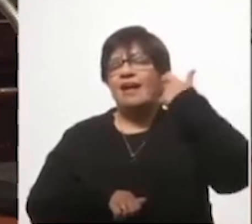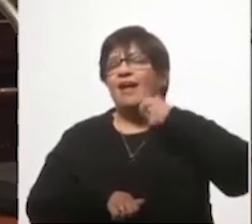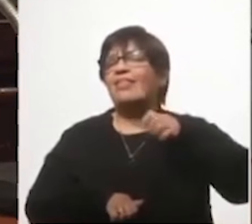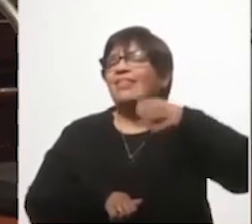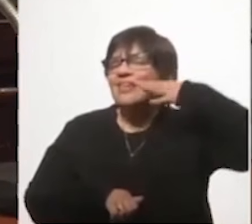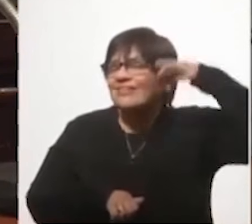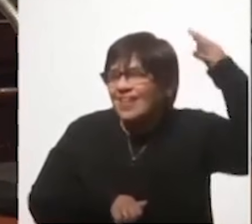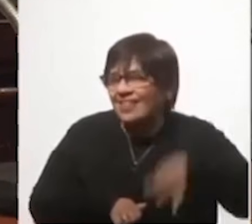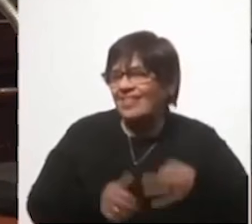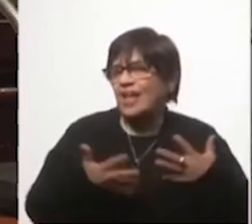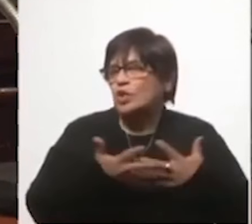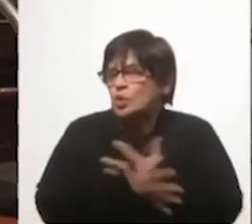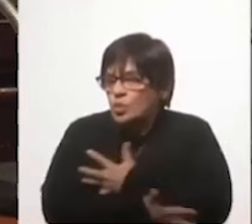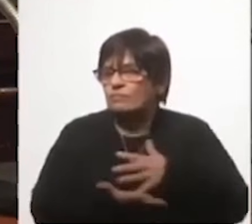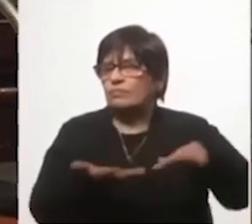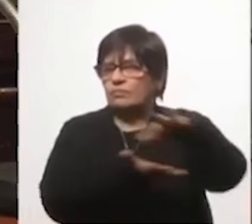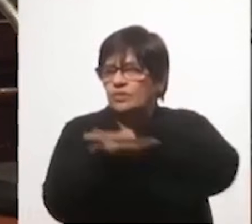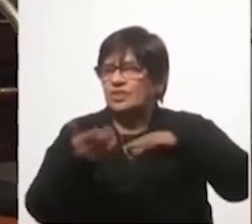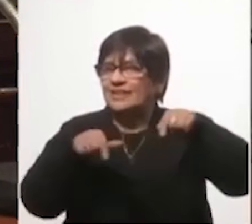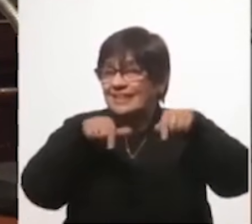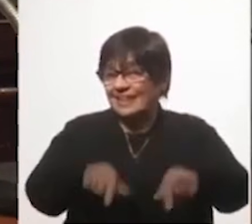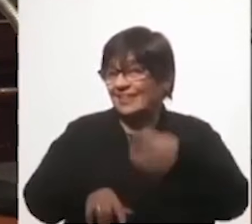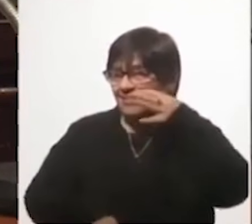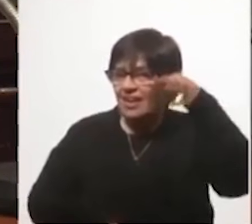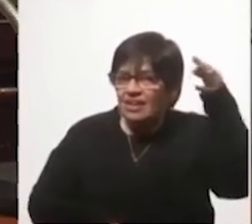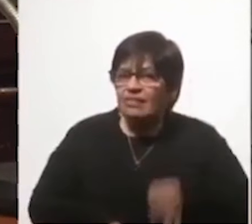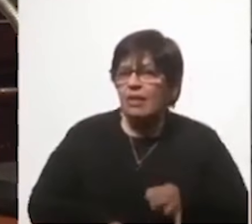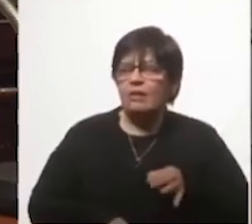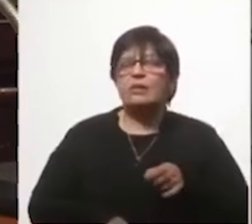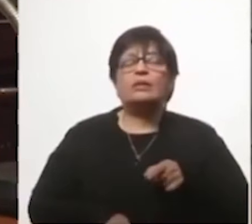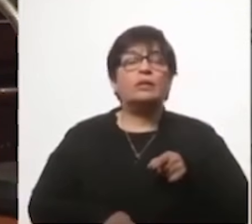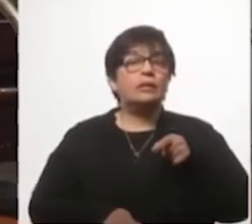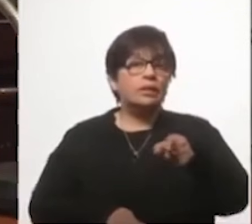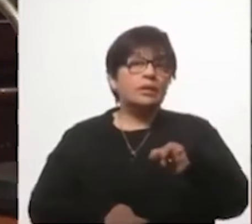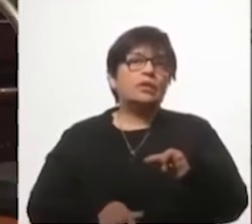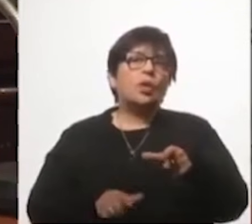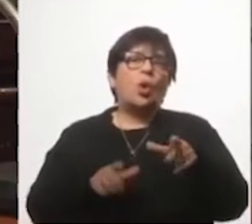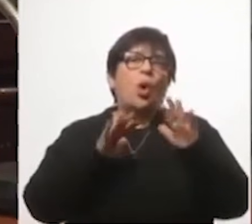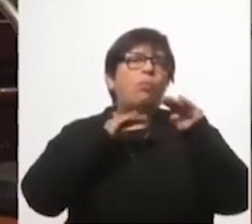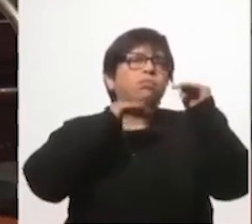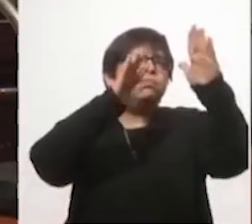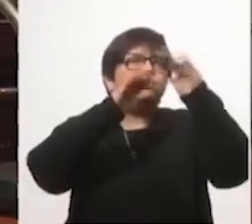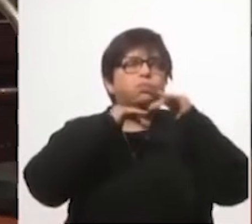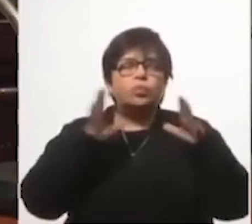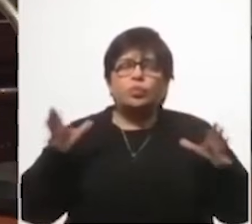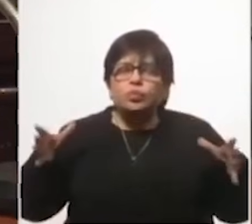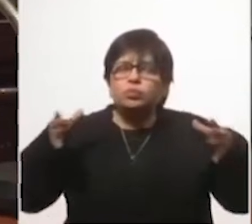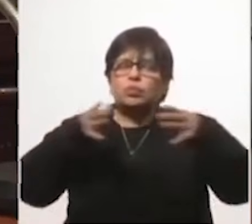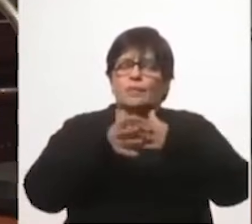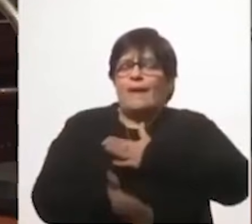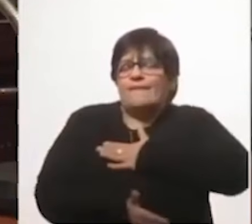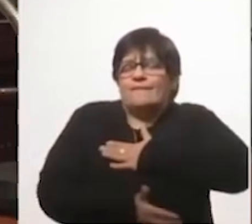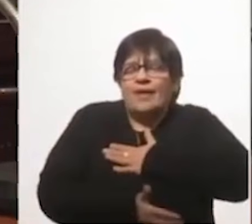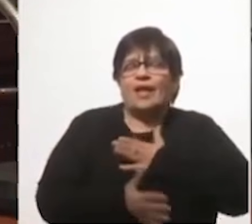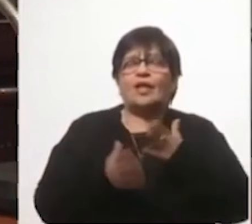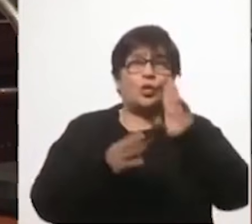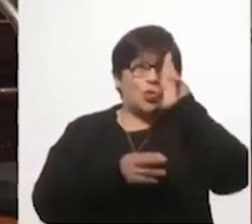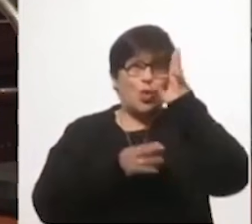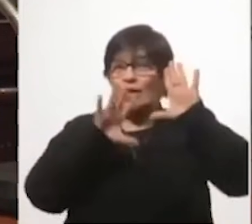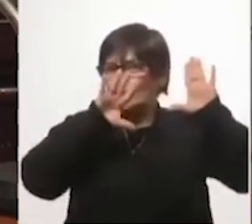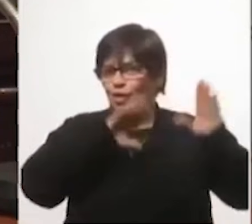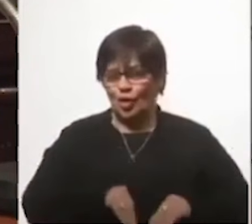verdadero rehén de toda esta situación. Un pueblo hermano, un pueblo querido por todos los